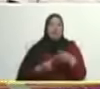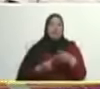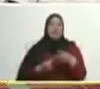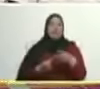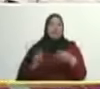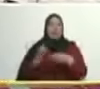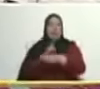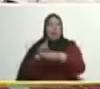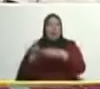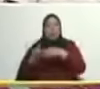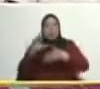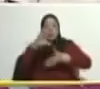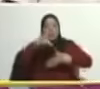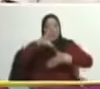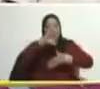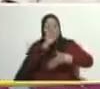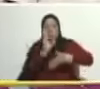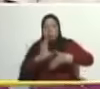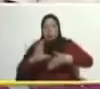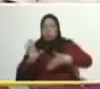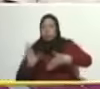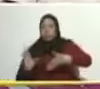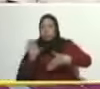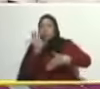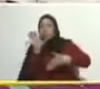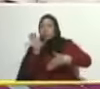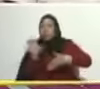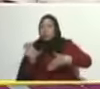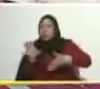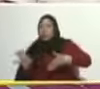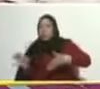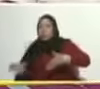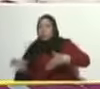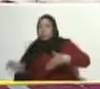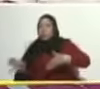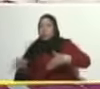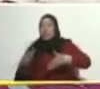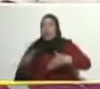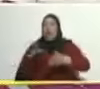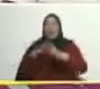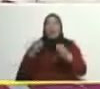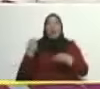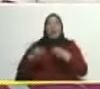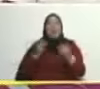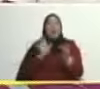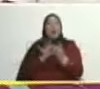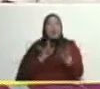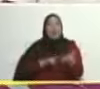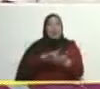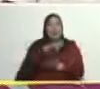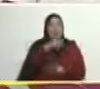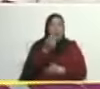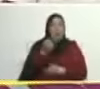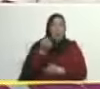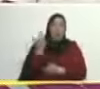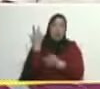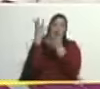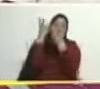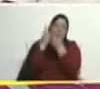Santa Lucía, etc. Hay que aterrizarlo, eso está listo, está conversado, está planificado, está